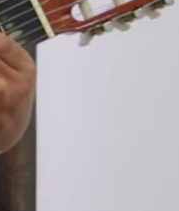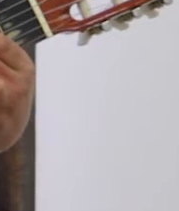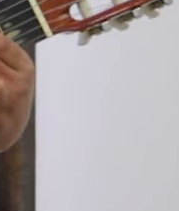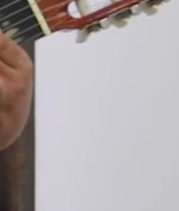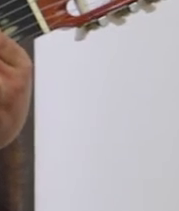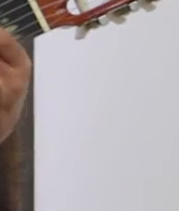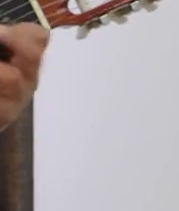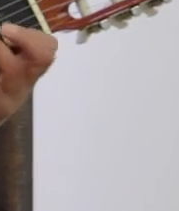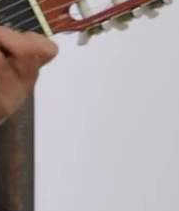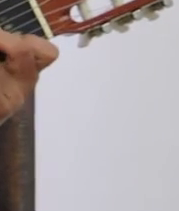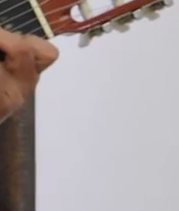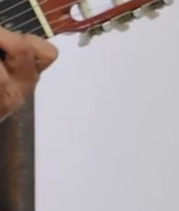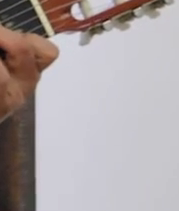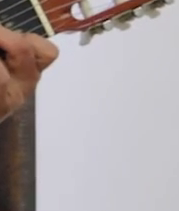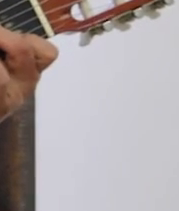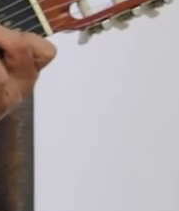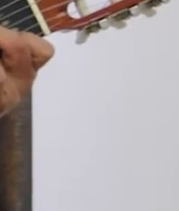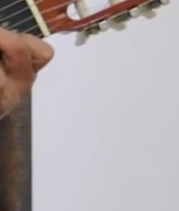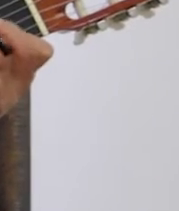su